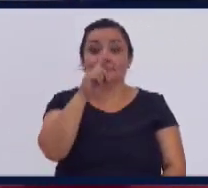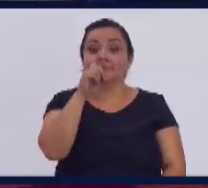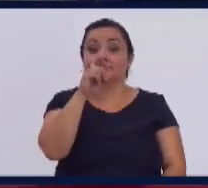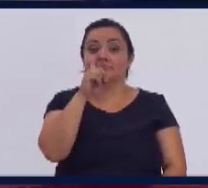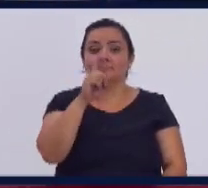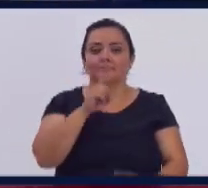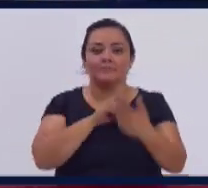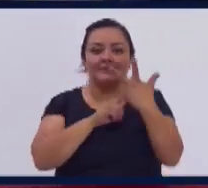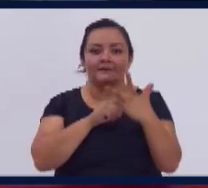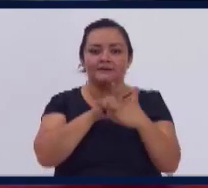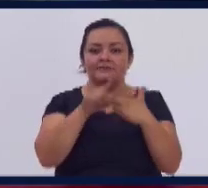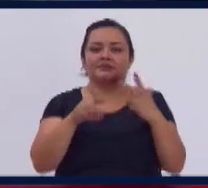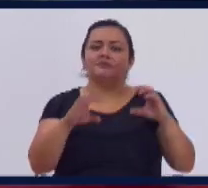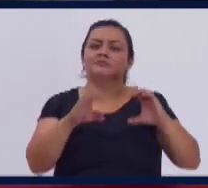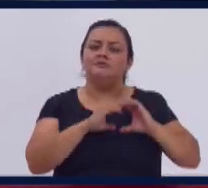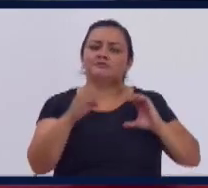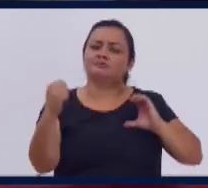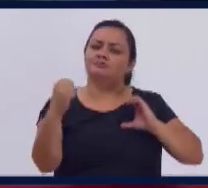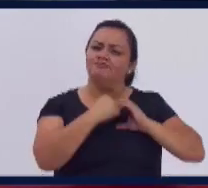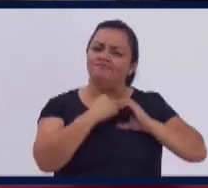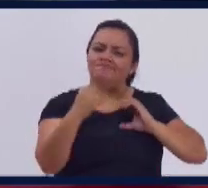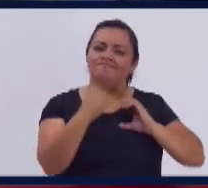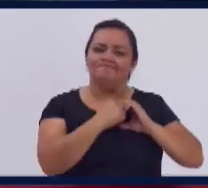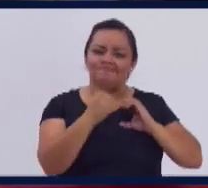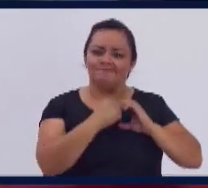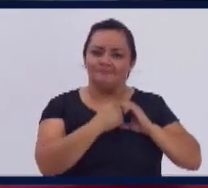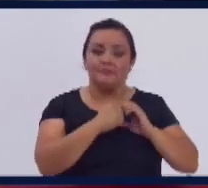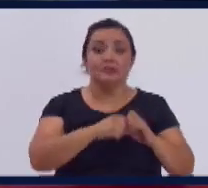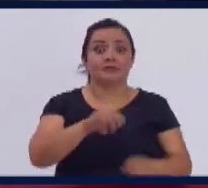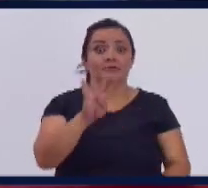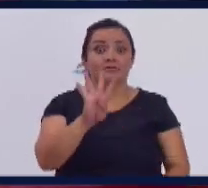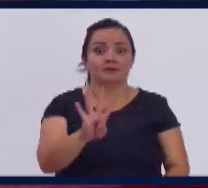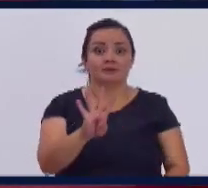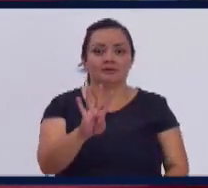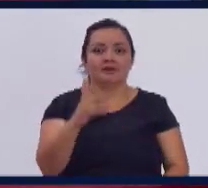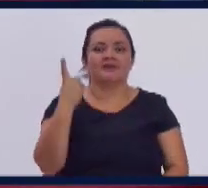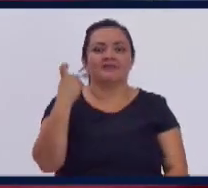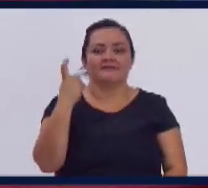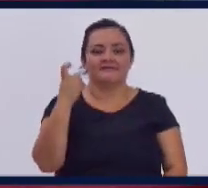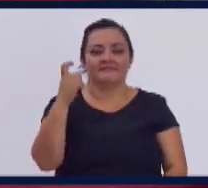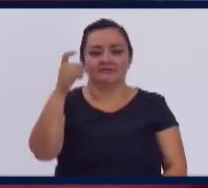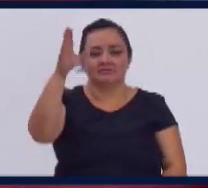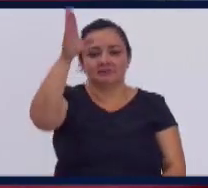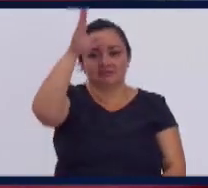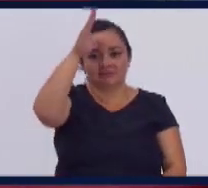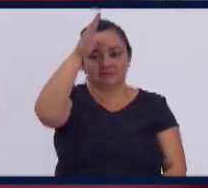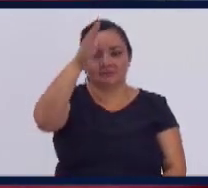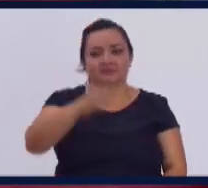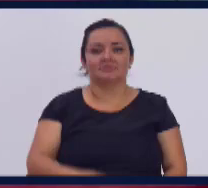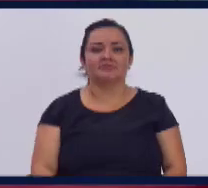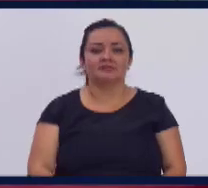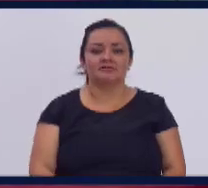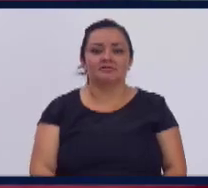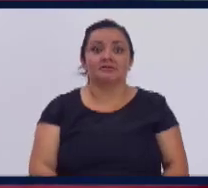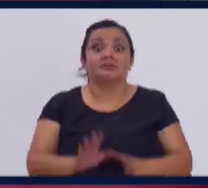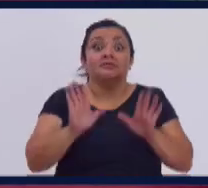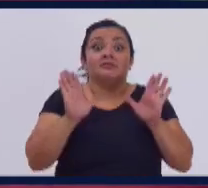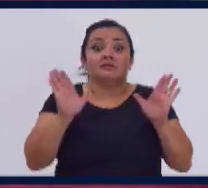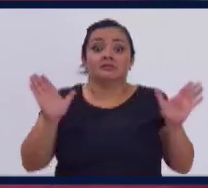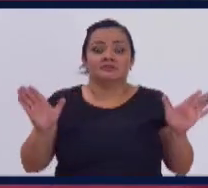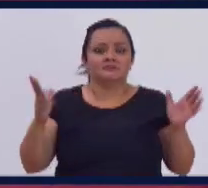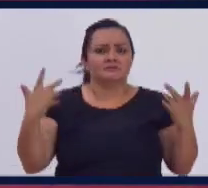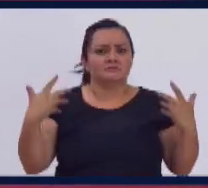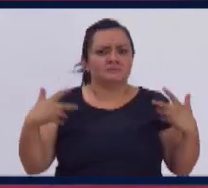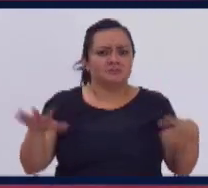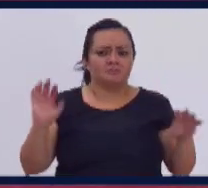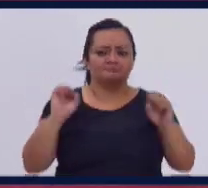la dureza de corazón, y la cuarta, por la falta de conocimiento. Jesús había vencido